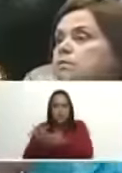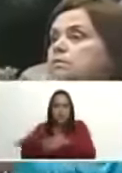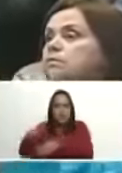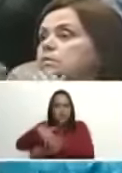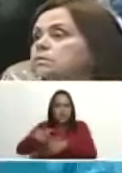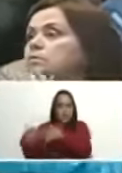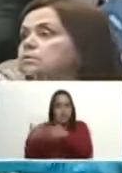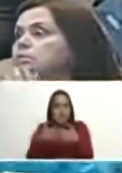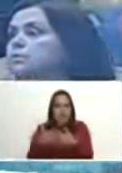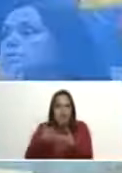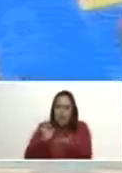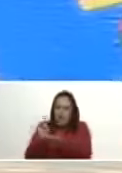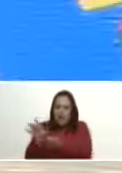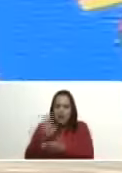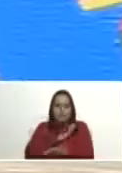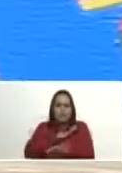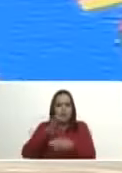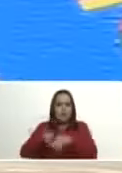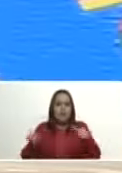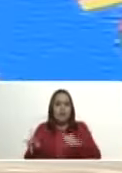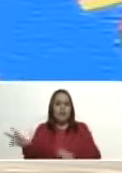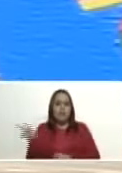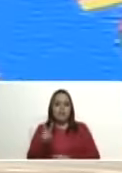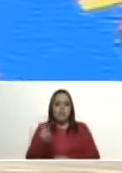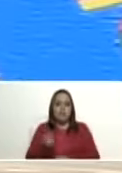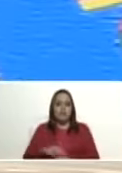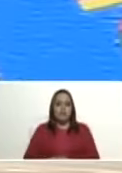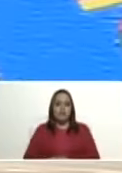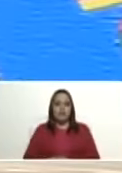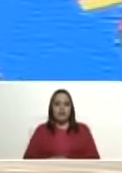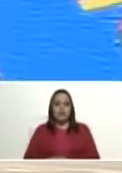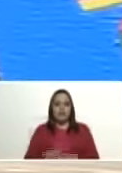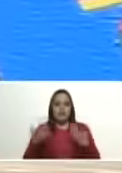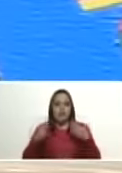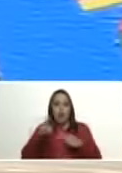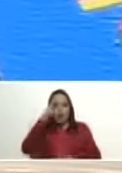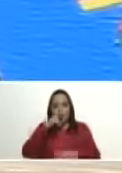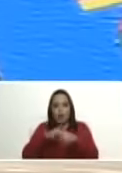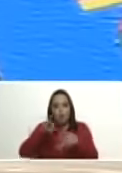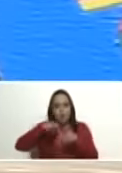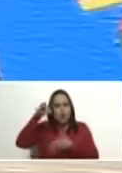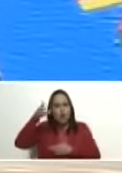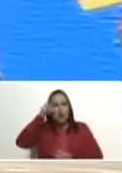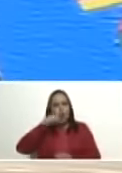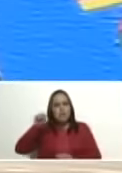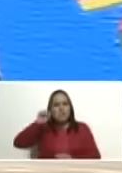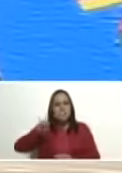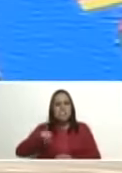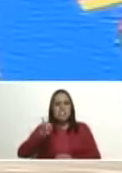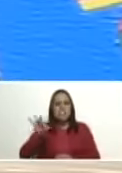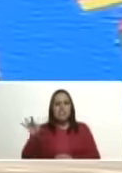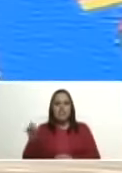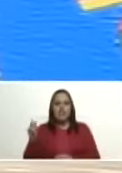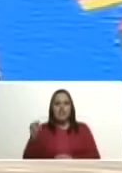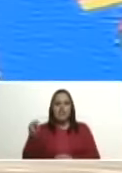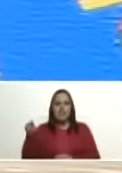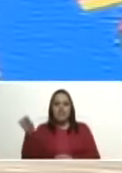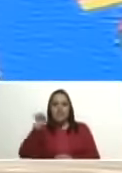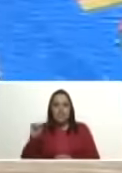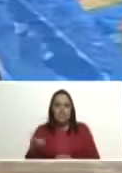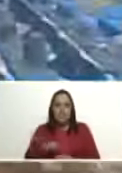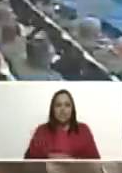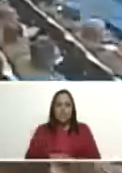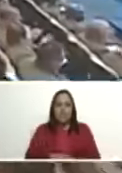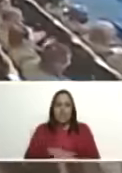batalla y a sacarlos del territorio venezolano. Honor y gloria al general Domingo Sifonte. Gloria eterna